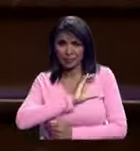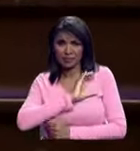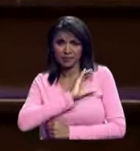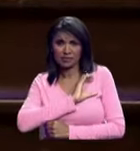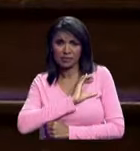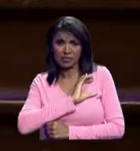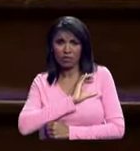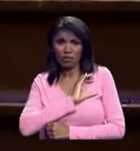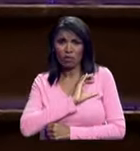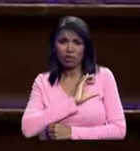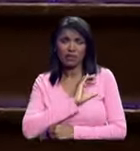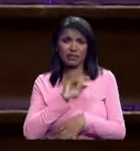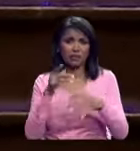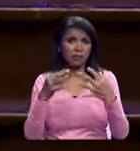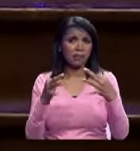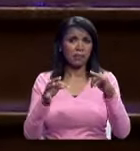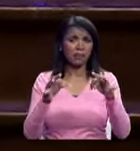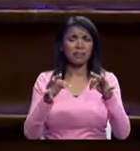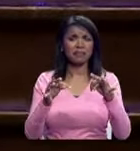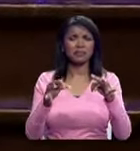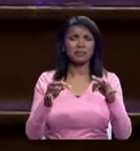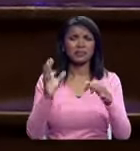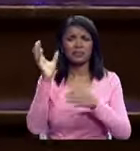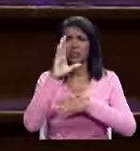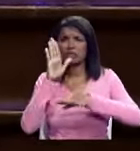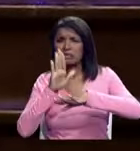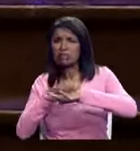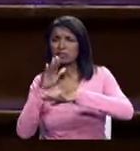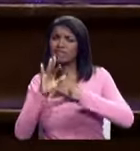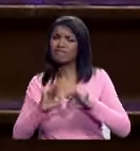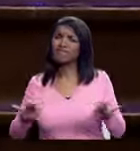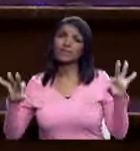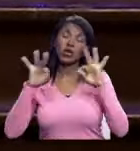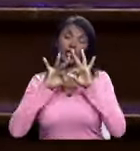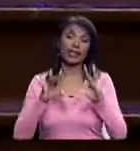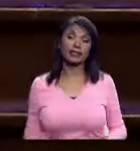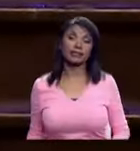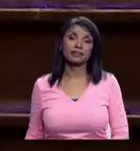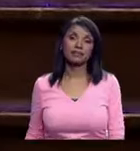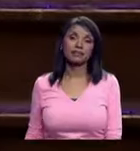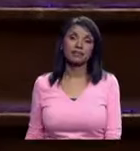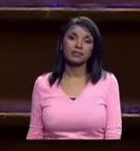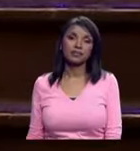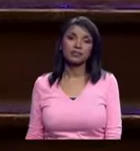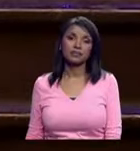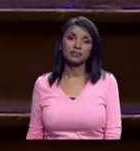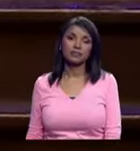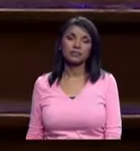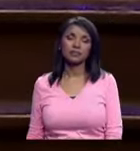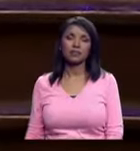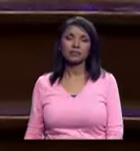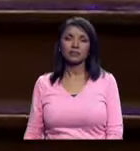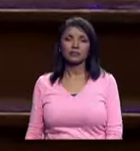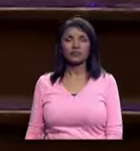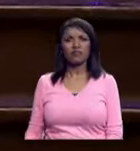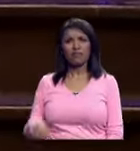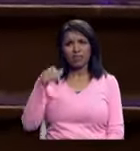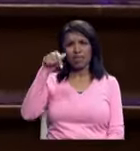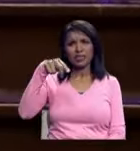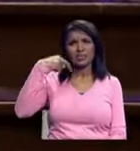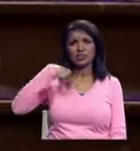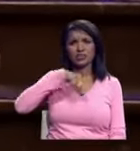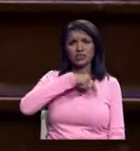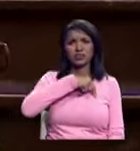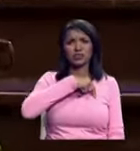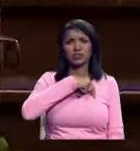que encuentren a los responsables de este terrible asesinato. Entonces, nosotros nos encontramos aquí